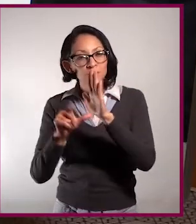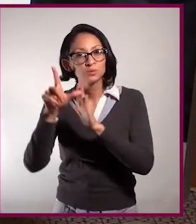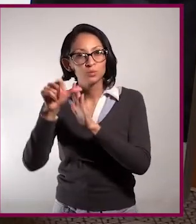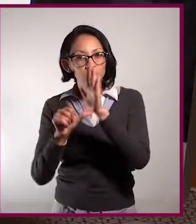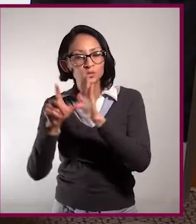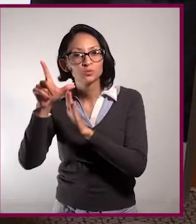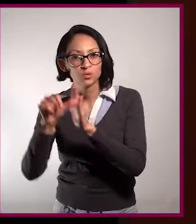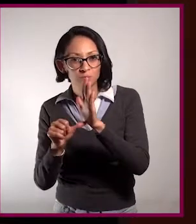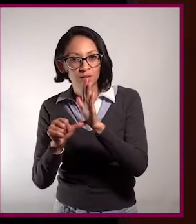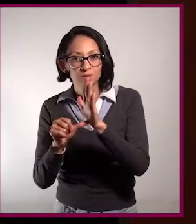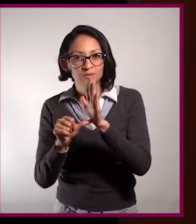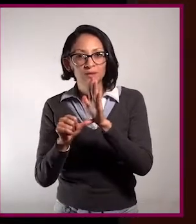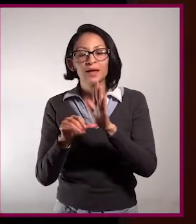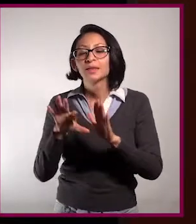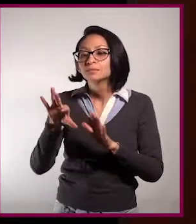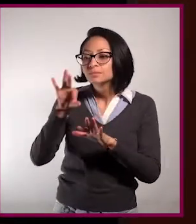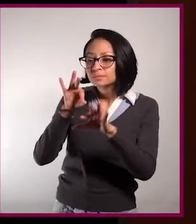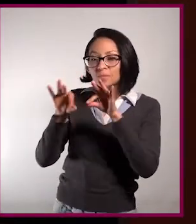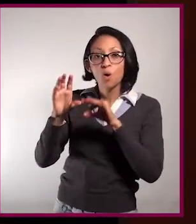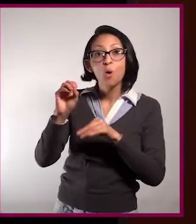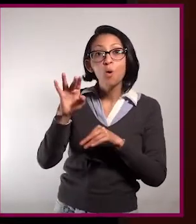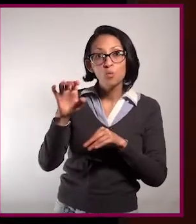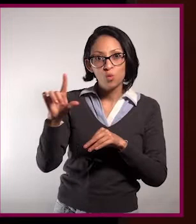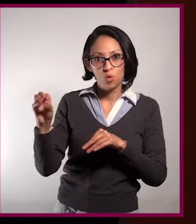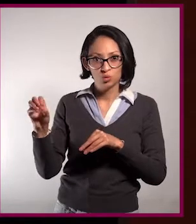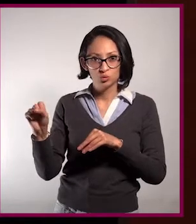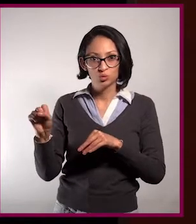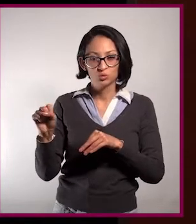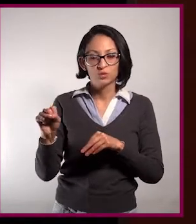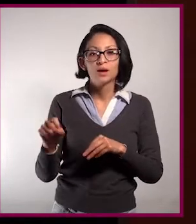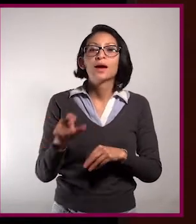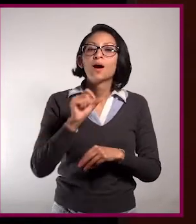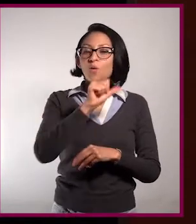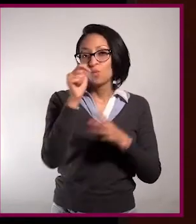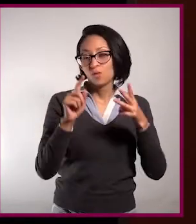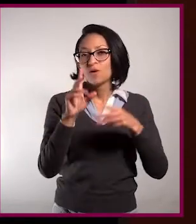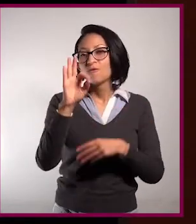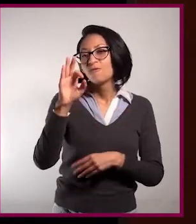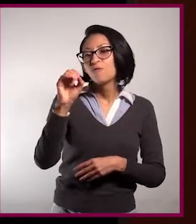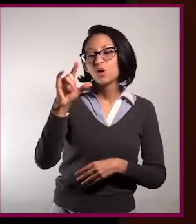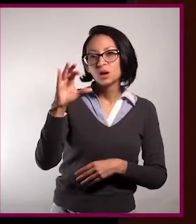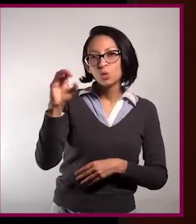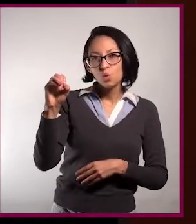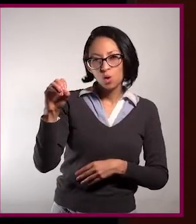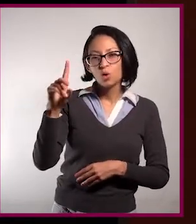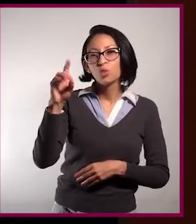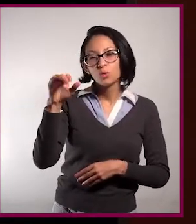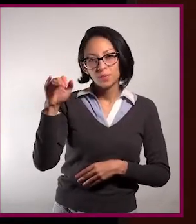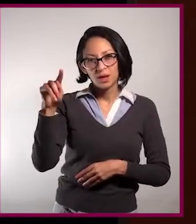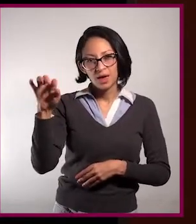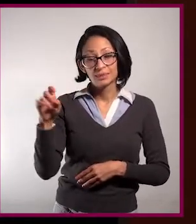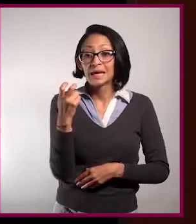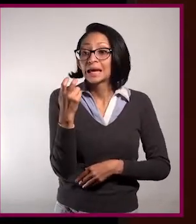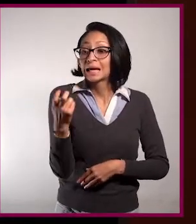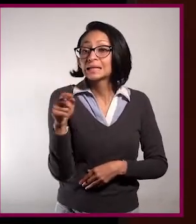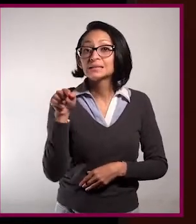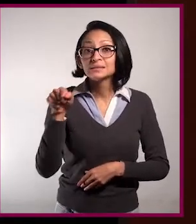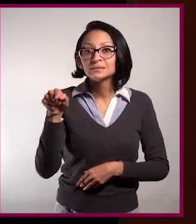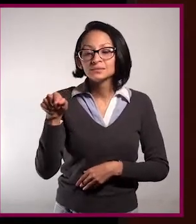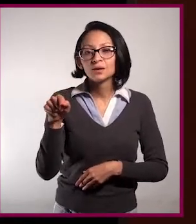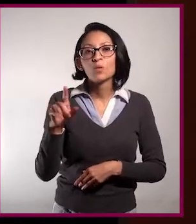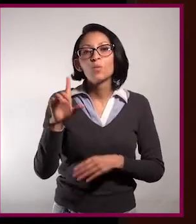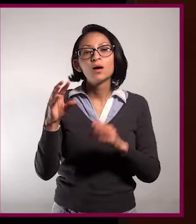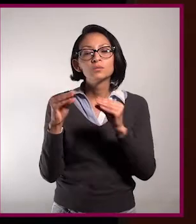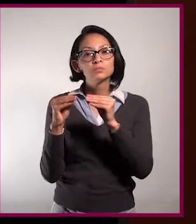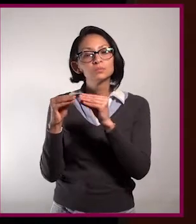van a seleccionar algunos folículos. Uno de ellos se llama folículo dominante, es el que finalmente va a llevar a